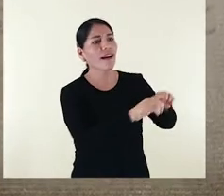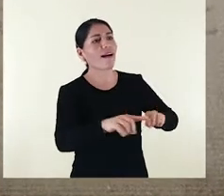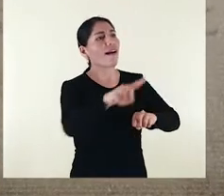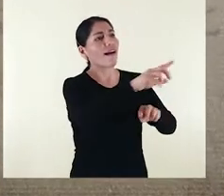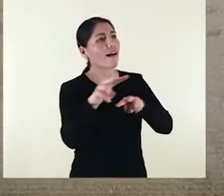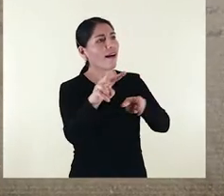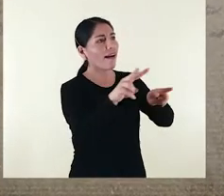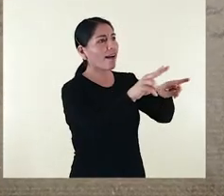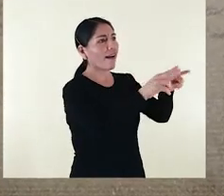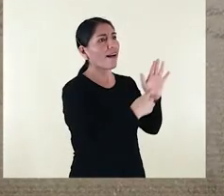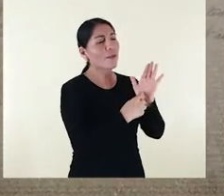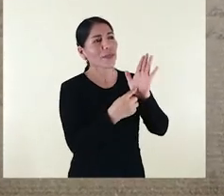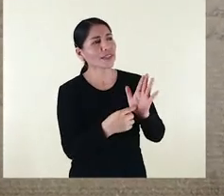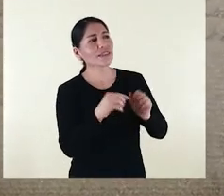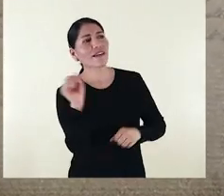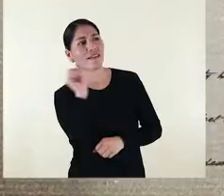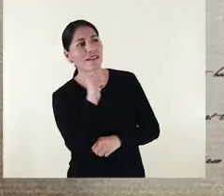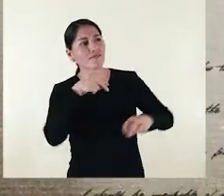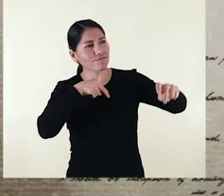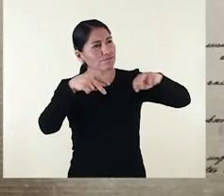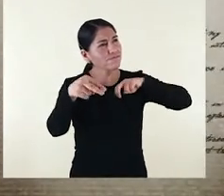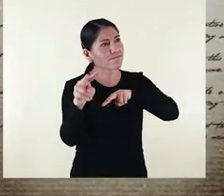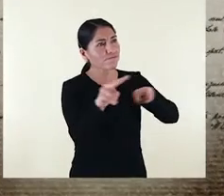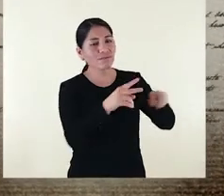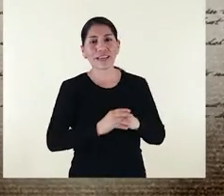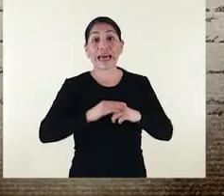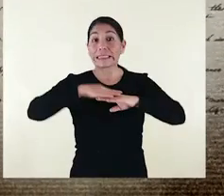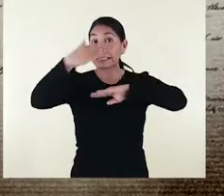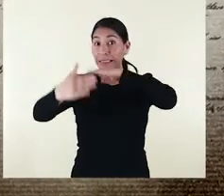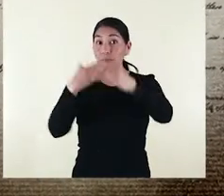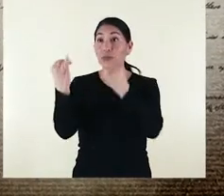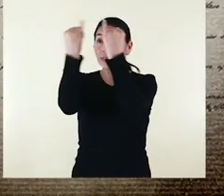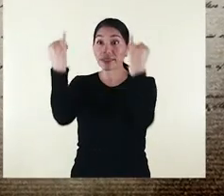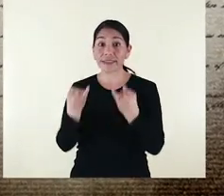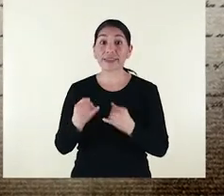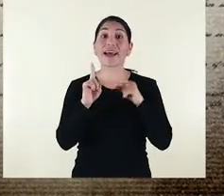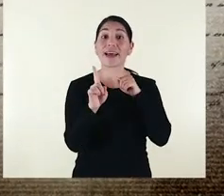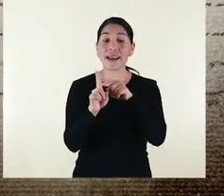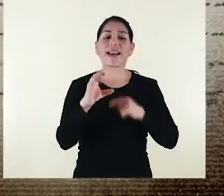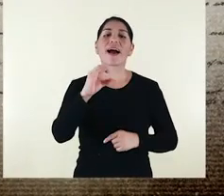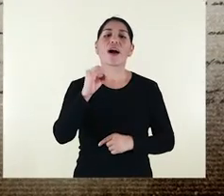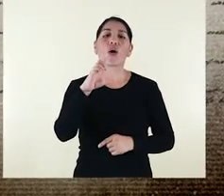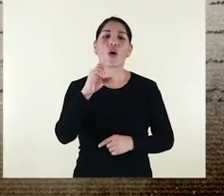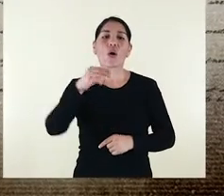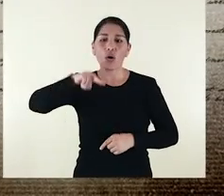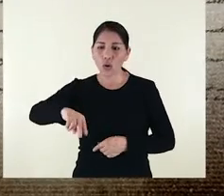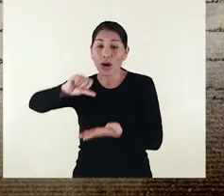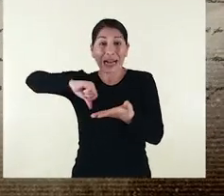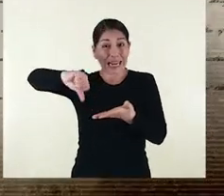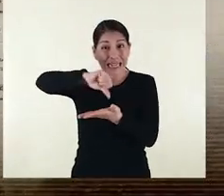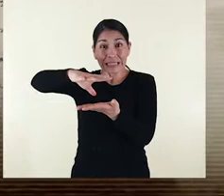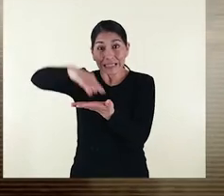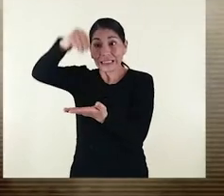para exhibirlos y exhibirse en un lento ir y venir. Cambió su denominación cuando el monumento a Cristóbal Colón se mudó de